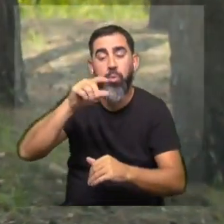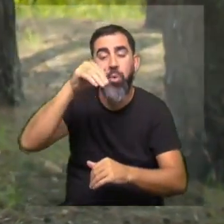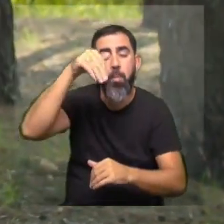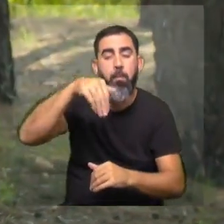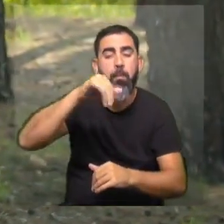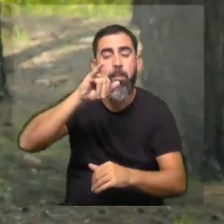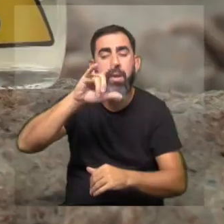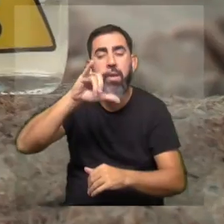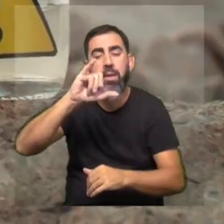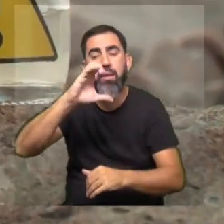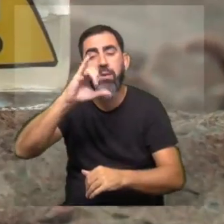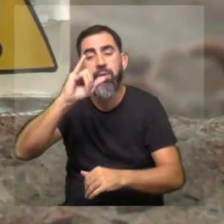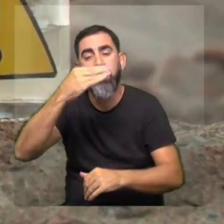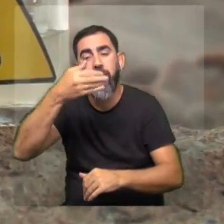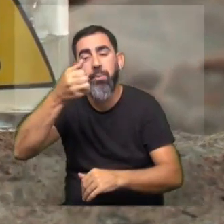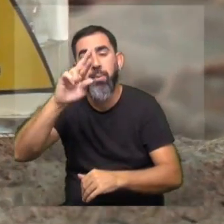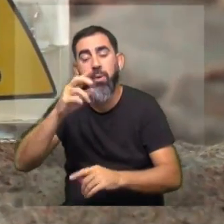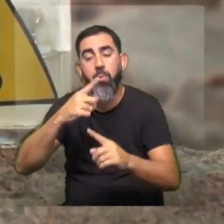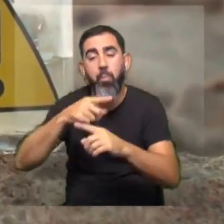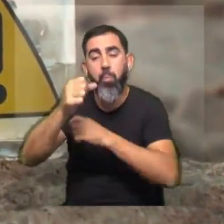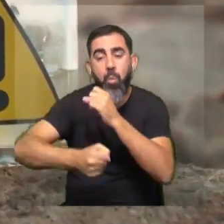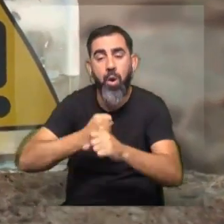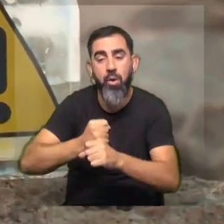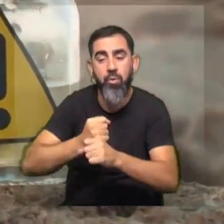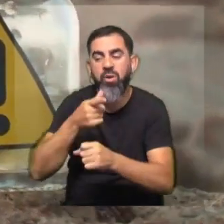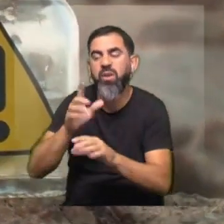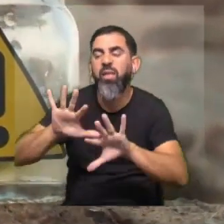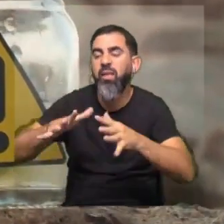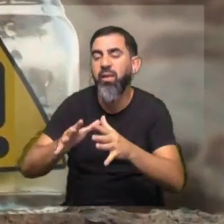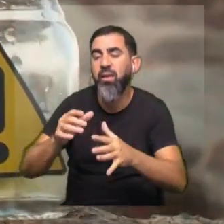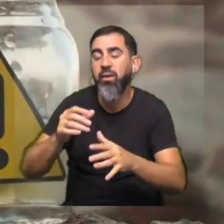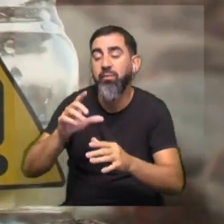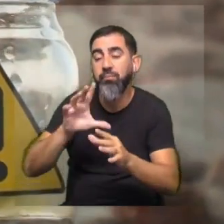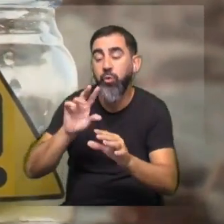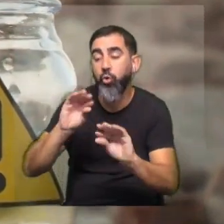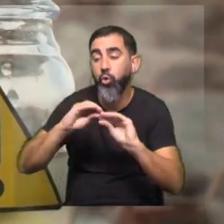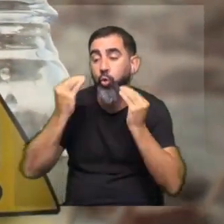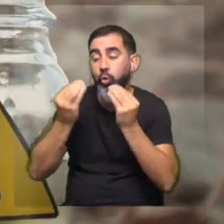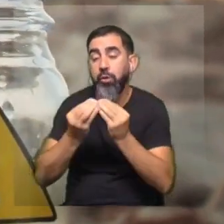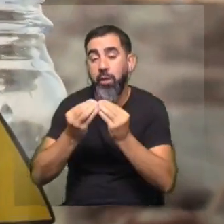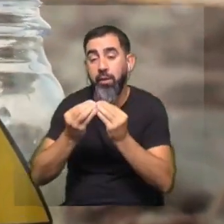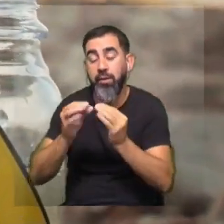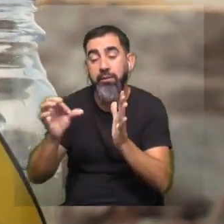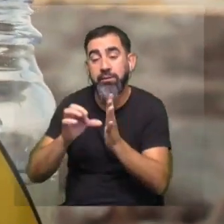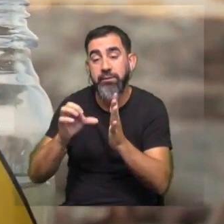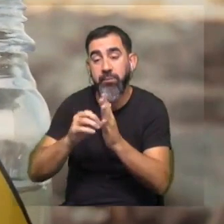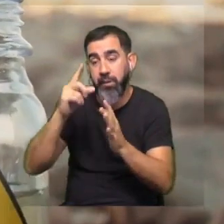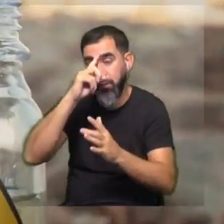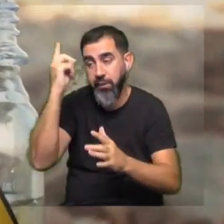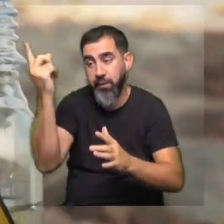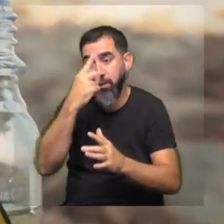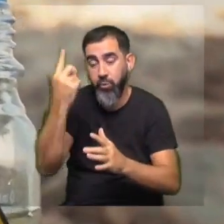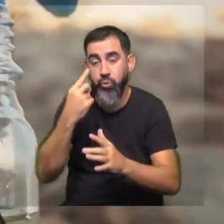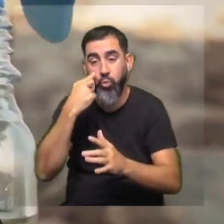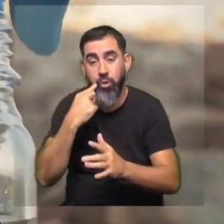milisievert por año. El milisievert es la unidad de equivalencia de dosis de radiación ionizante del Sistema Internacional de